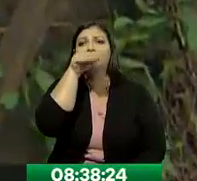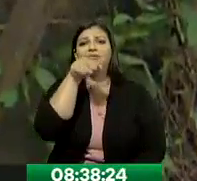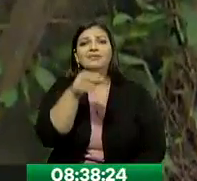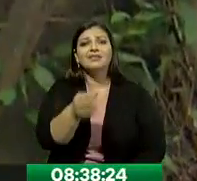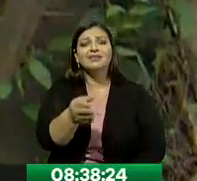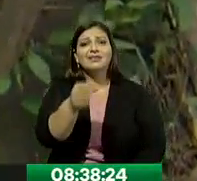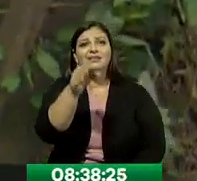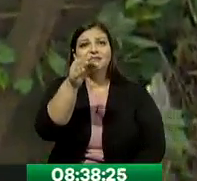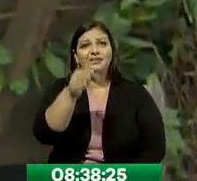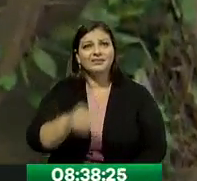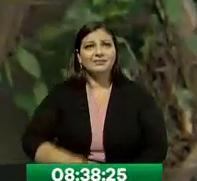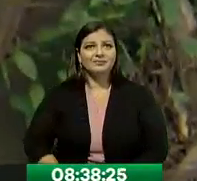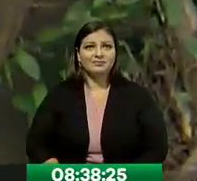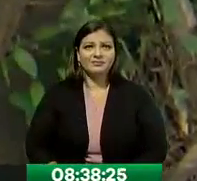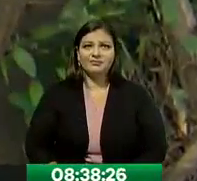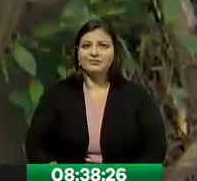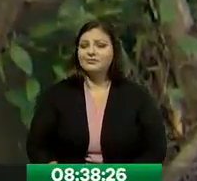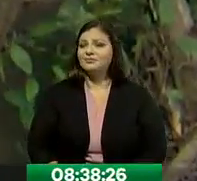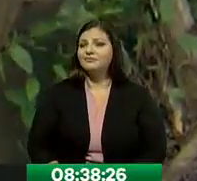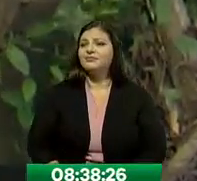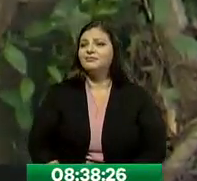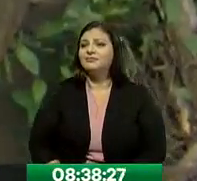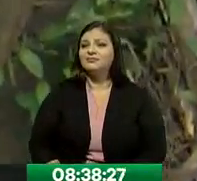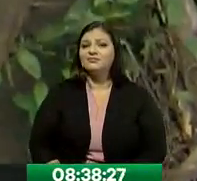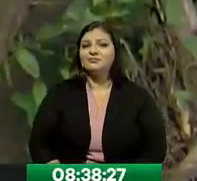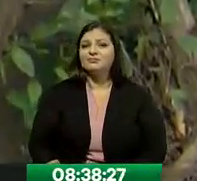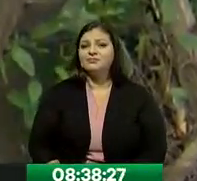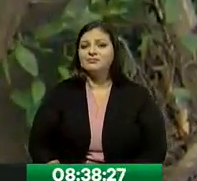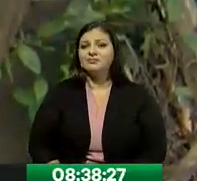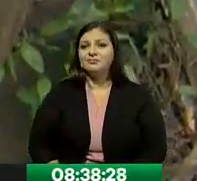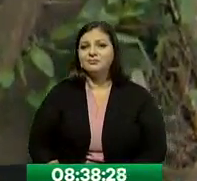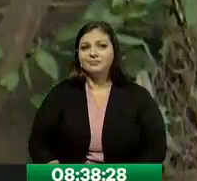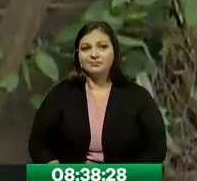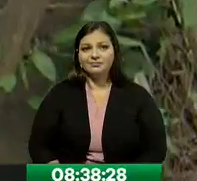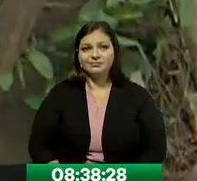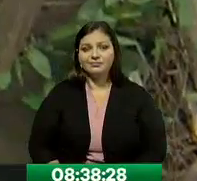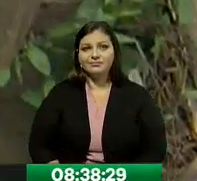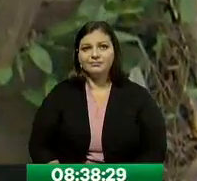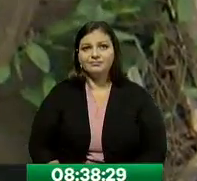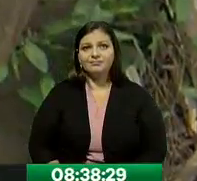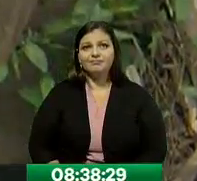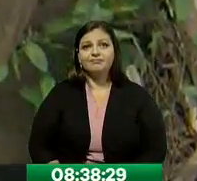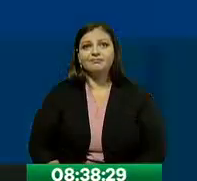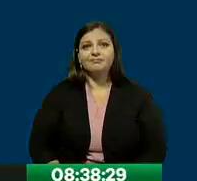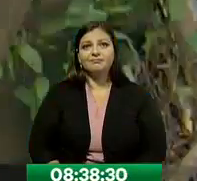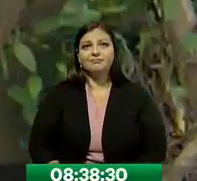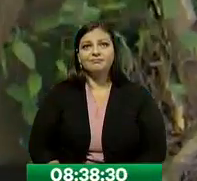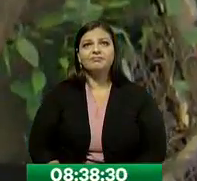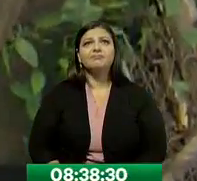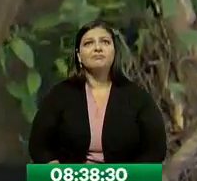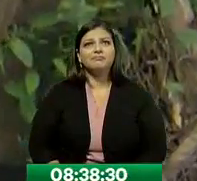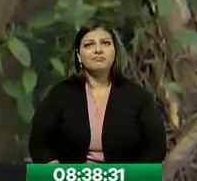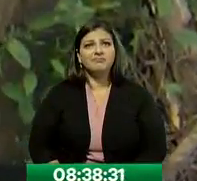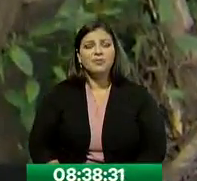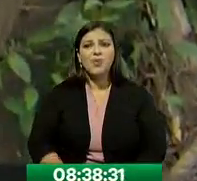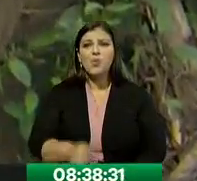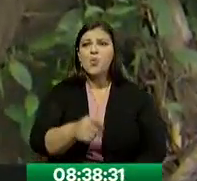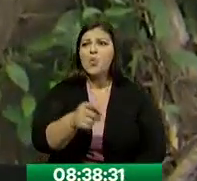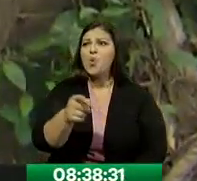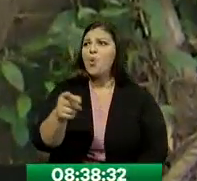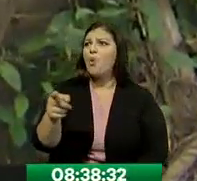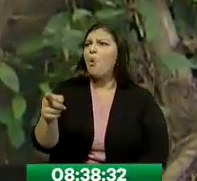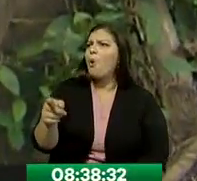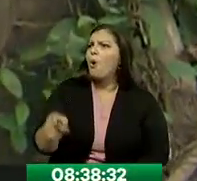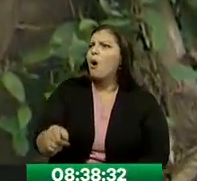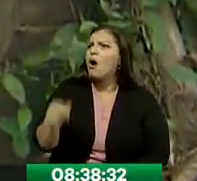de este sector miren lleva más de tres semanas con esta tubería rota lo que ocasionaba todo que se